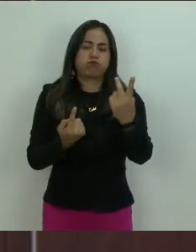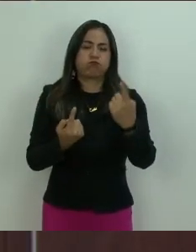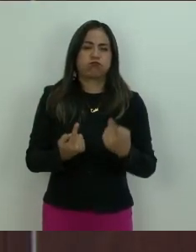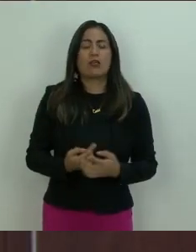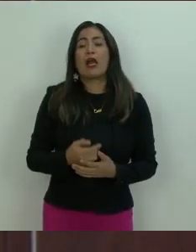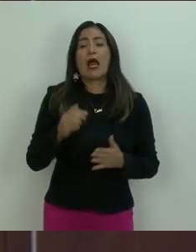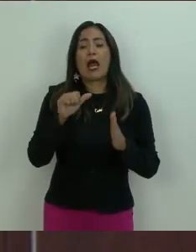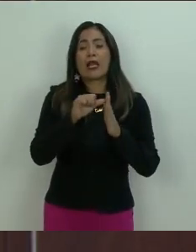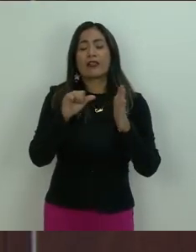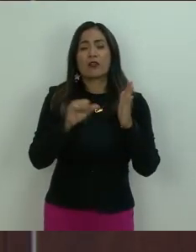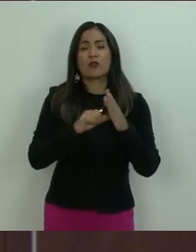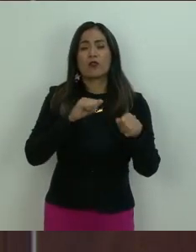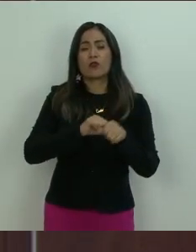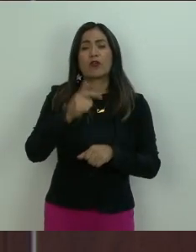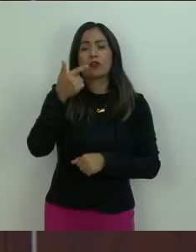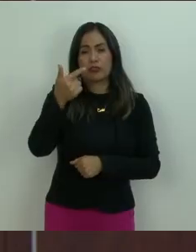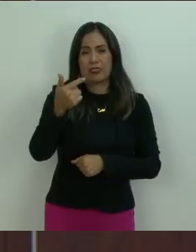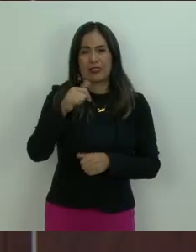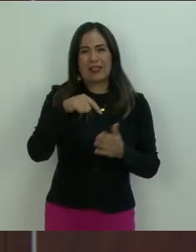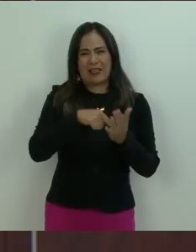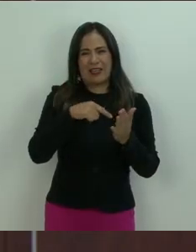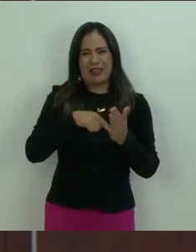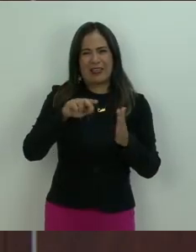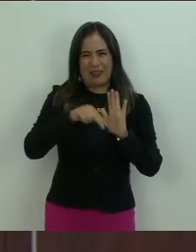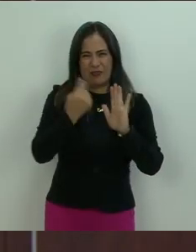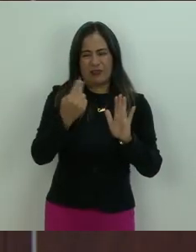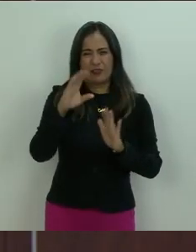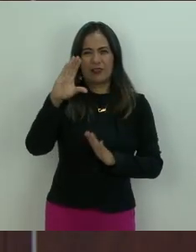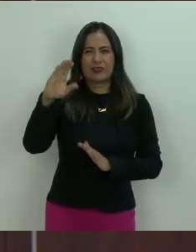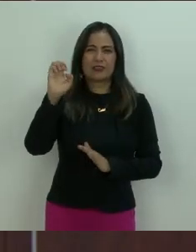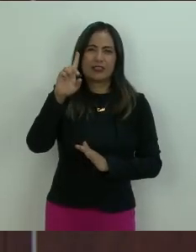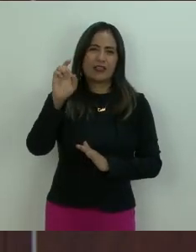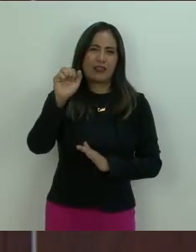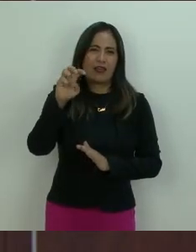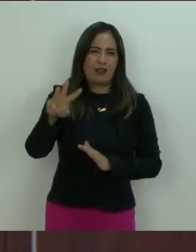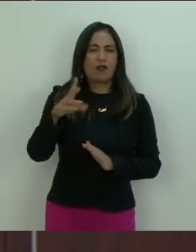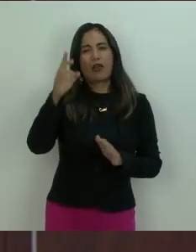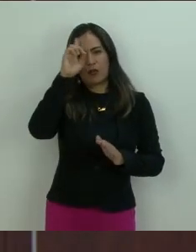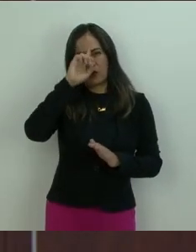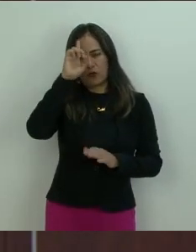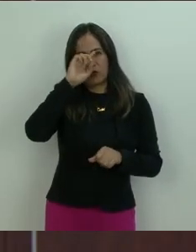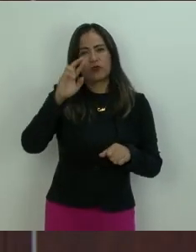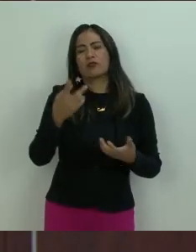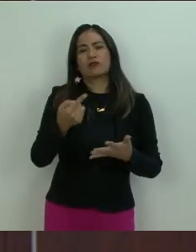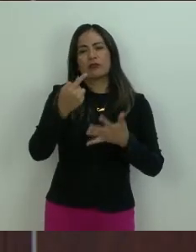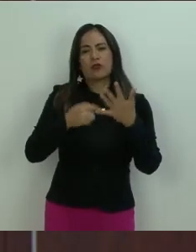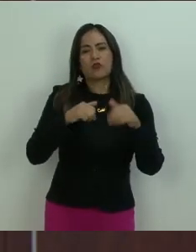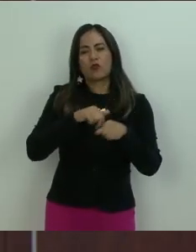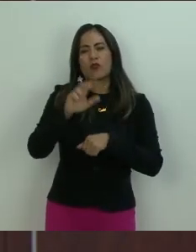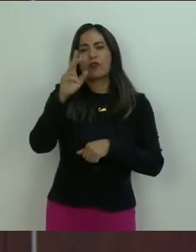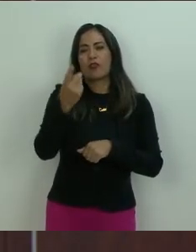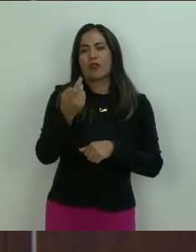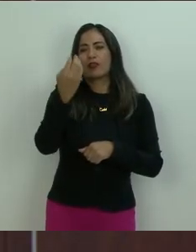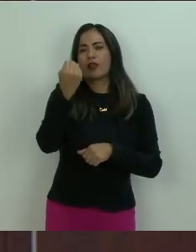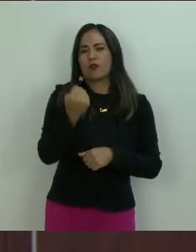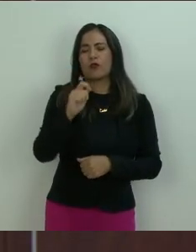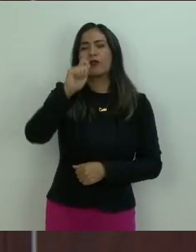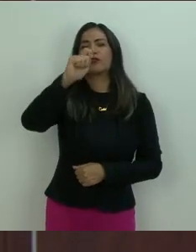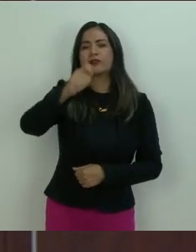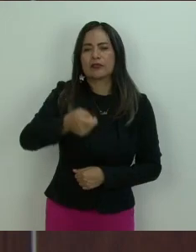de la CEDAW, que fue desarrollado en la Recomendación General 39, tiene que ver con qué